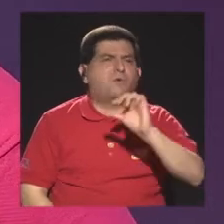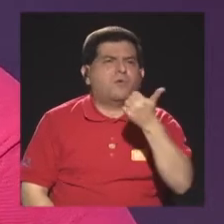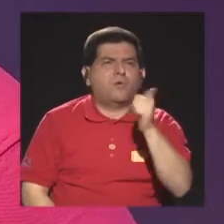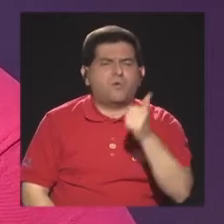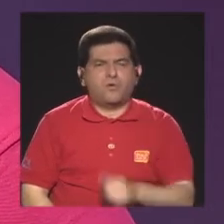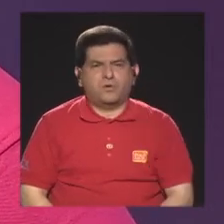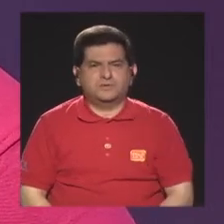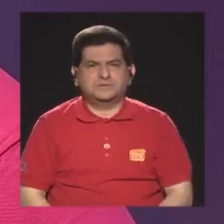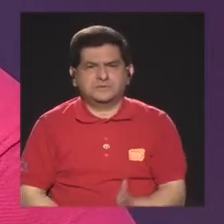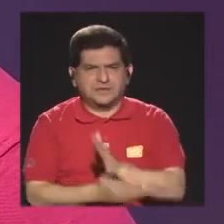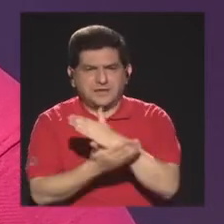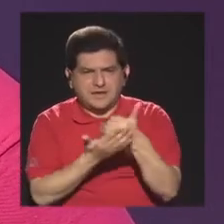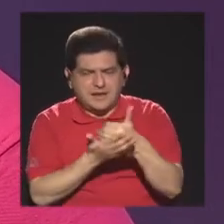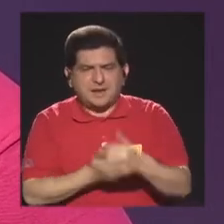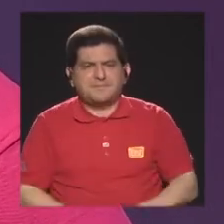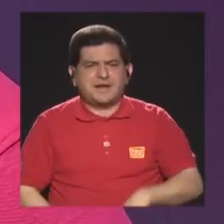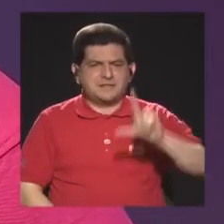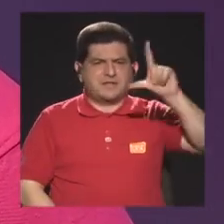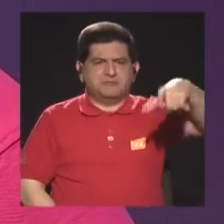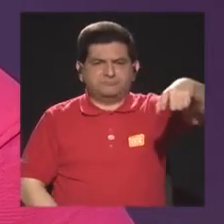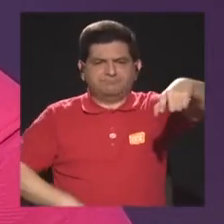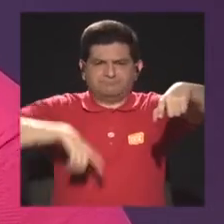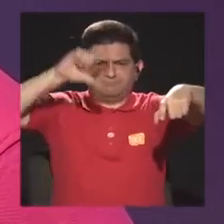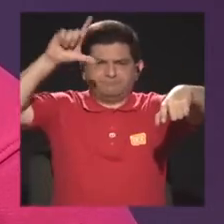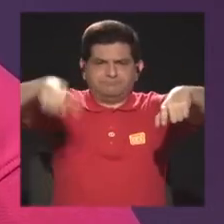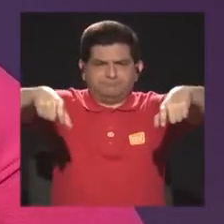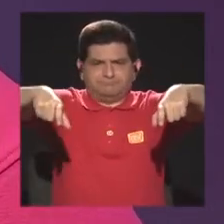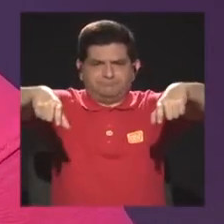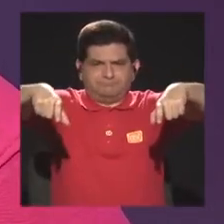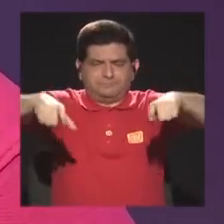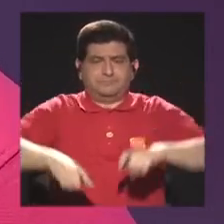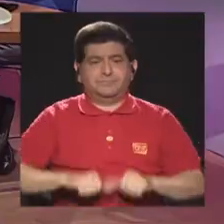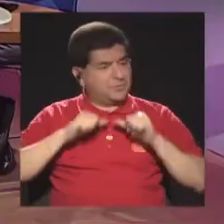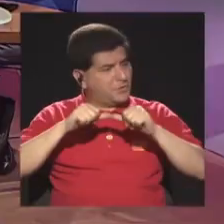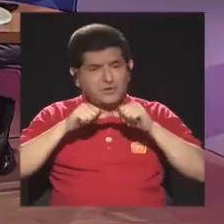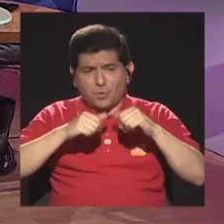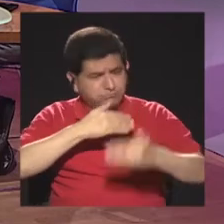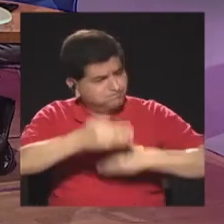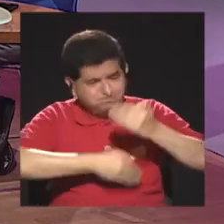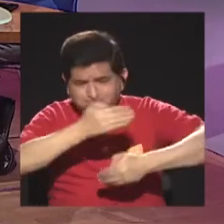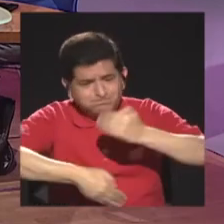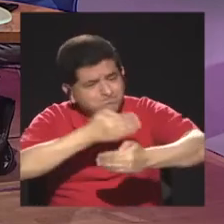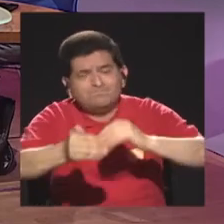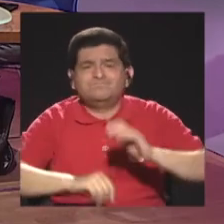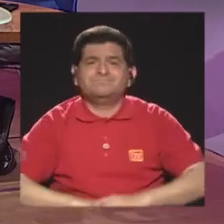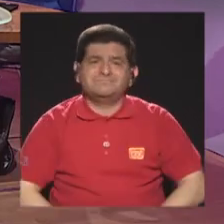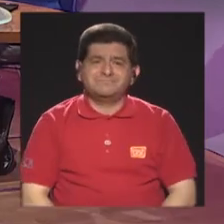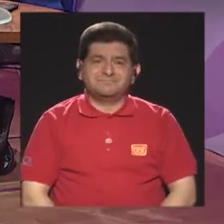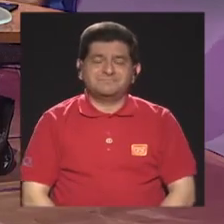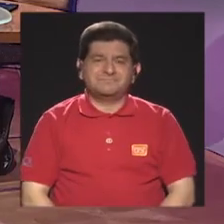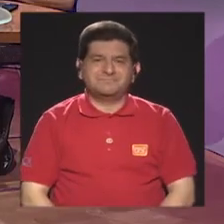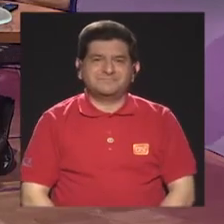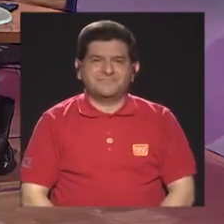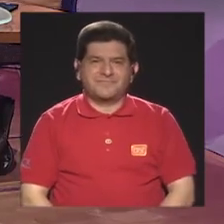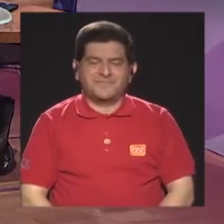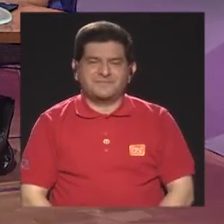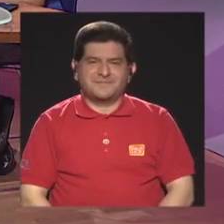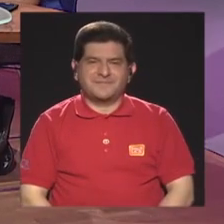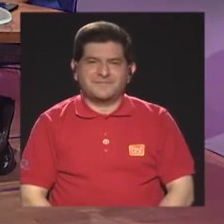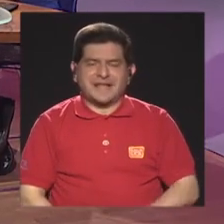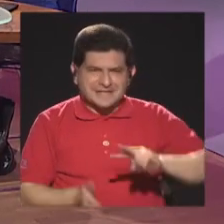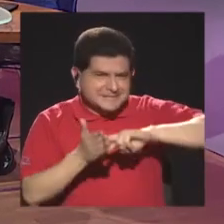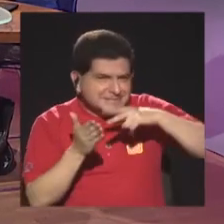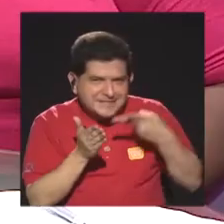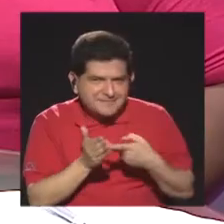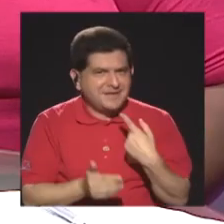El montacarga con las uñas. Con las uñas. Y así sucesivamente. Correcto. Y es entonces, es decir,